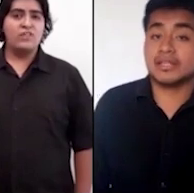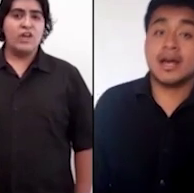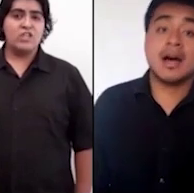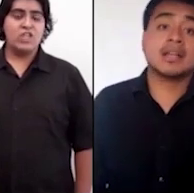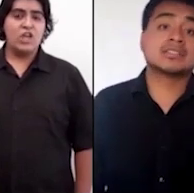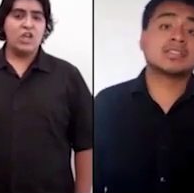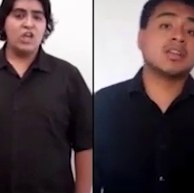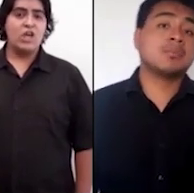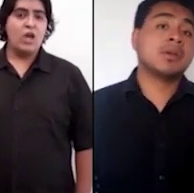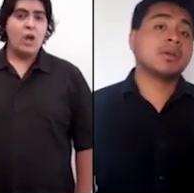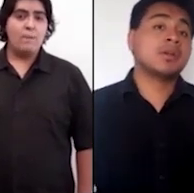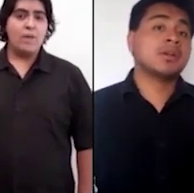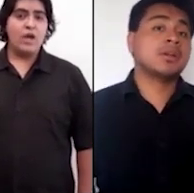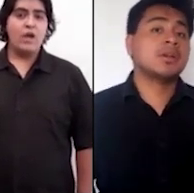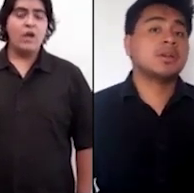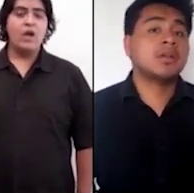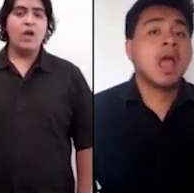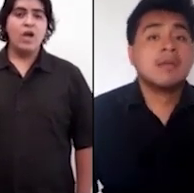sí